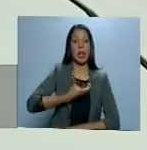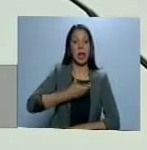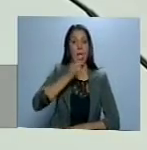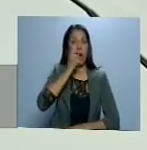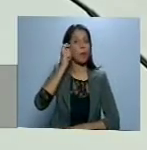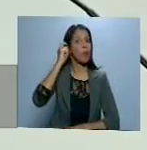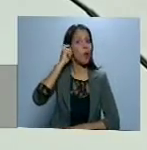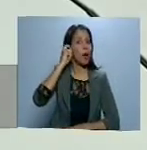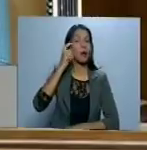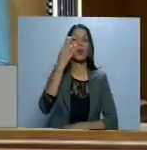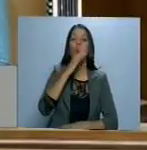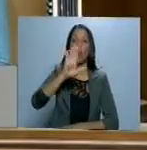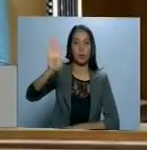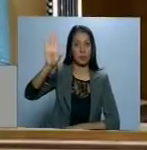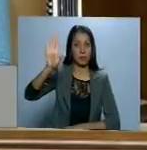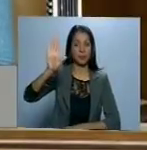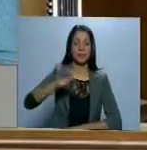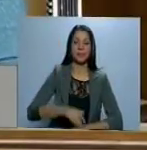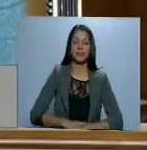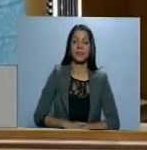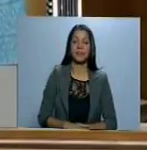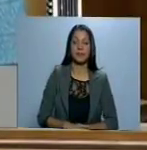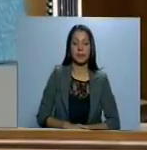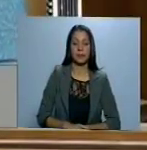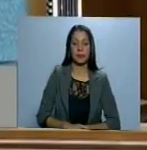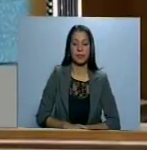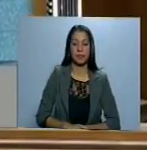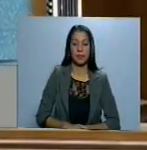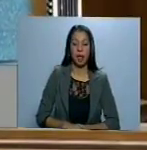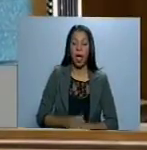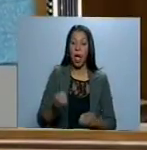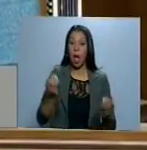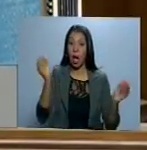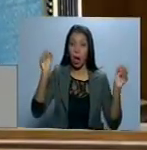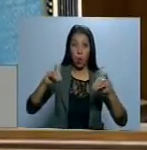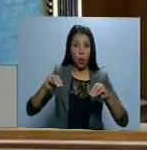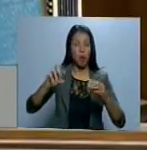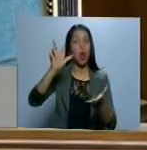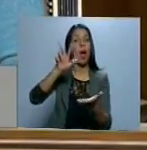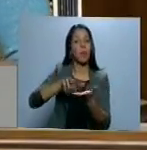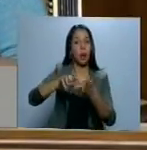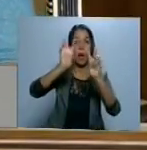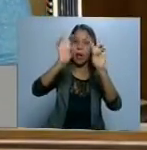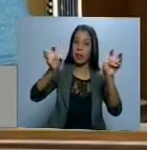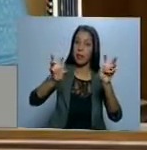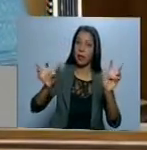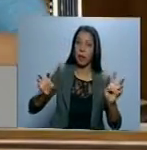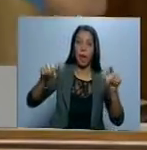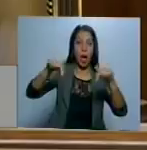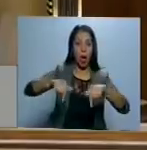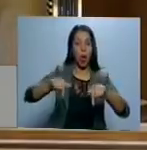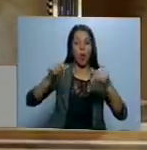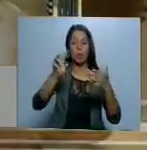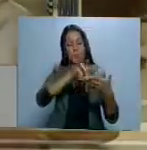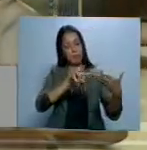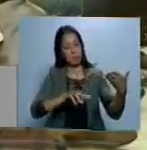Presidenta. En consideración para su aprobación, la propuesta del orden del día leída por el